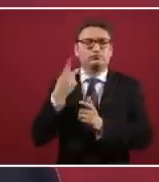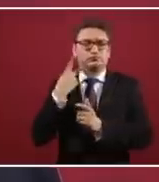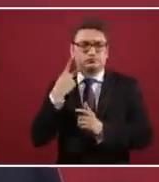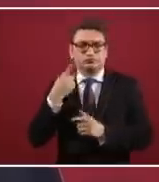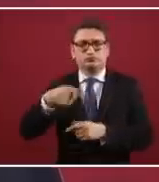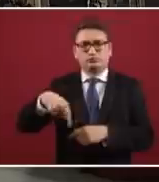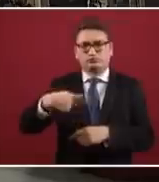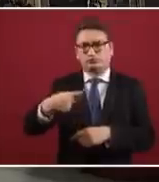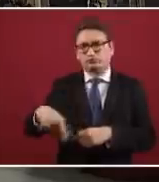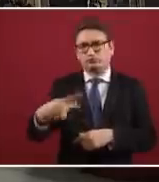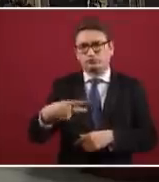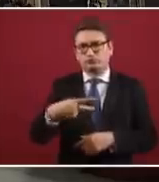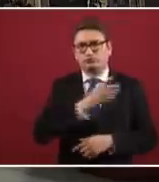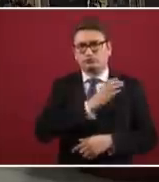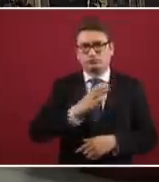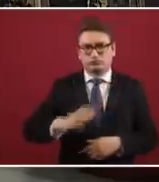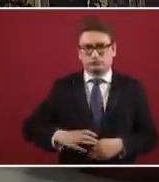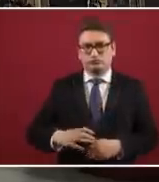candidatos,